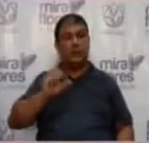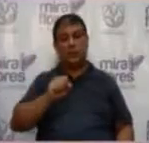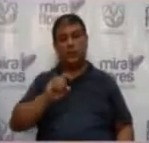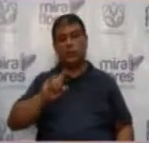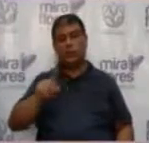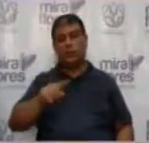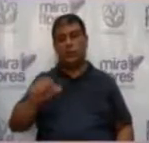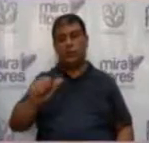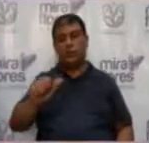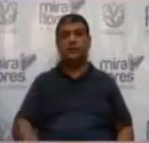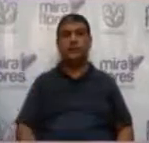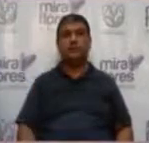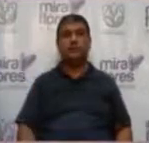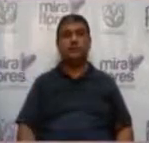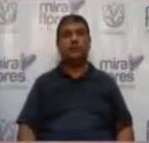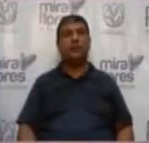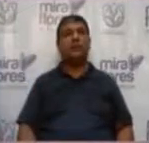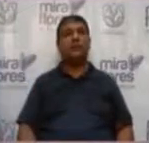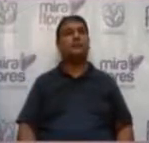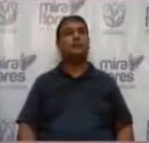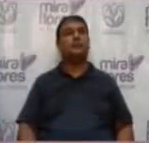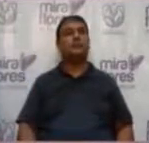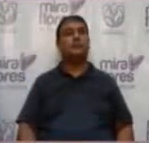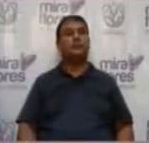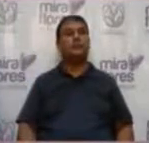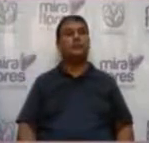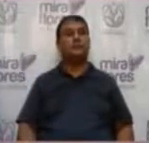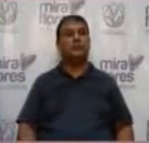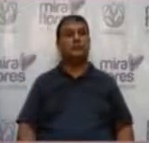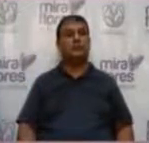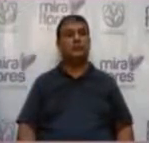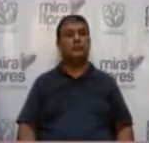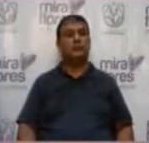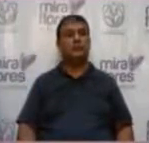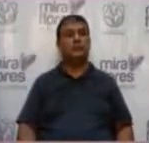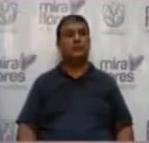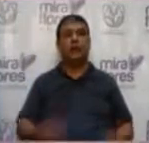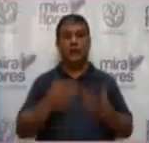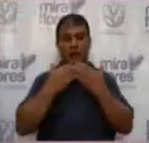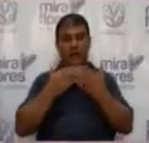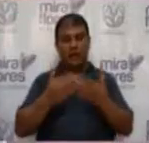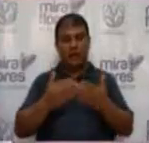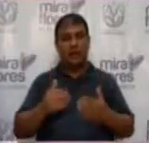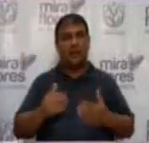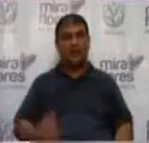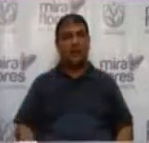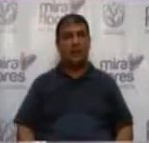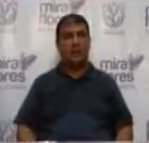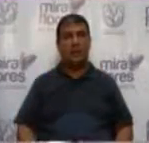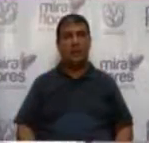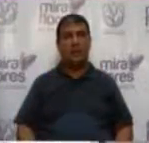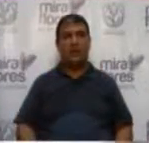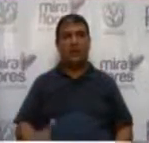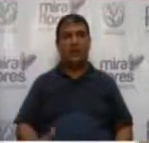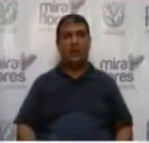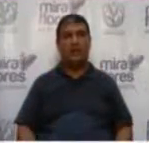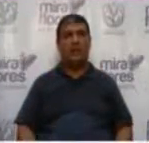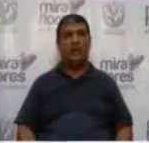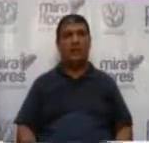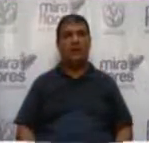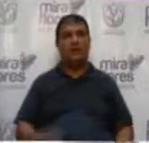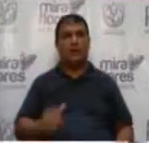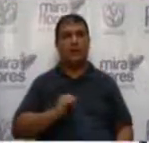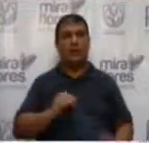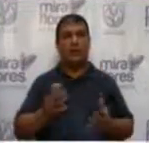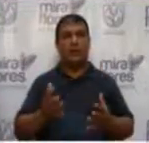Ha pedido la palabra el señor Alfredo Regulo Sousa Locio. Tiene el uso de la palabra. Gracias, señor Vicente Muñoz Wells.